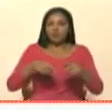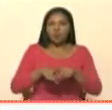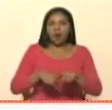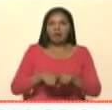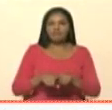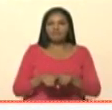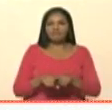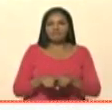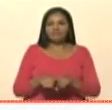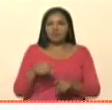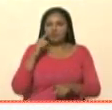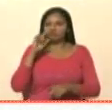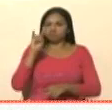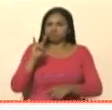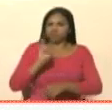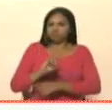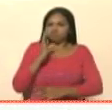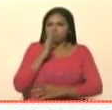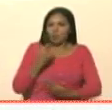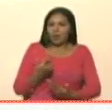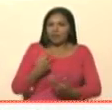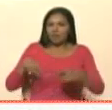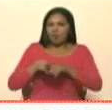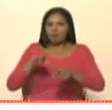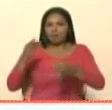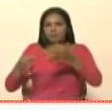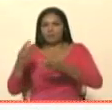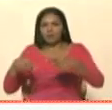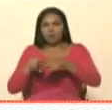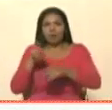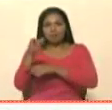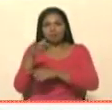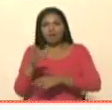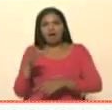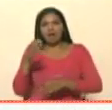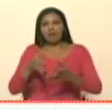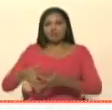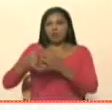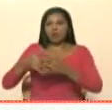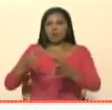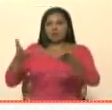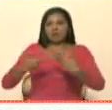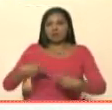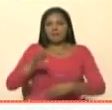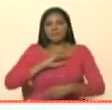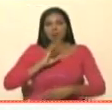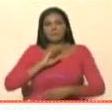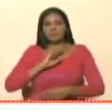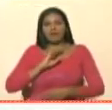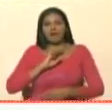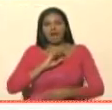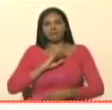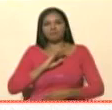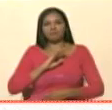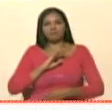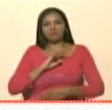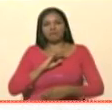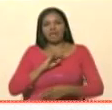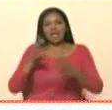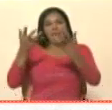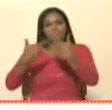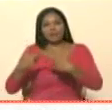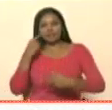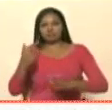procurador que haga actuaciones ante un tribunal en Estados Unidos para que le entreguen a su empresa, que él representaba antes, Cristalex,